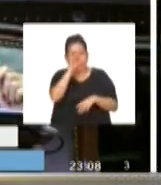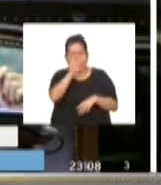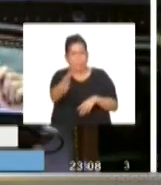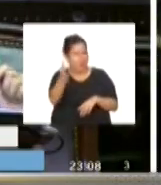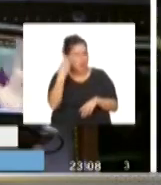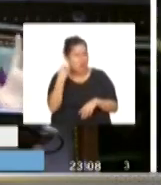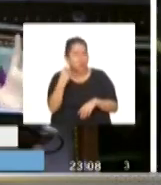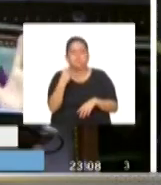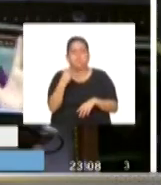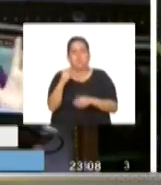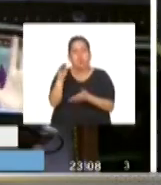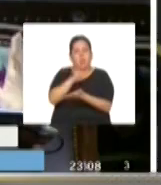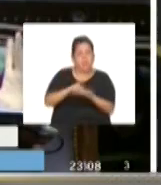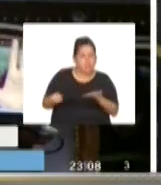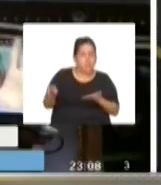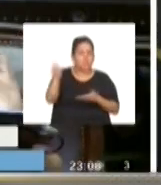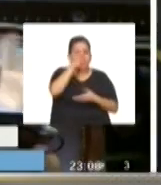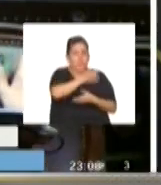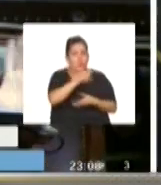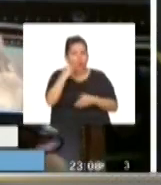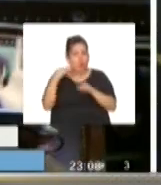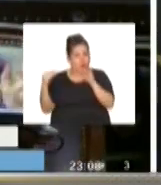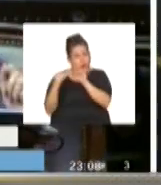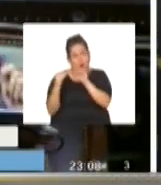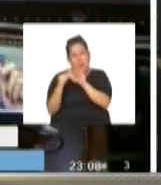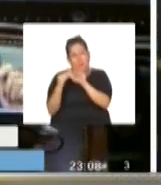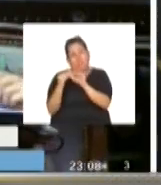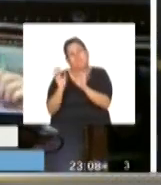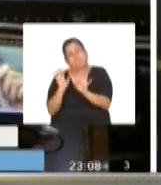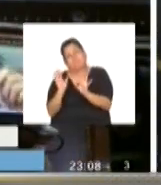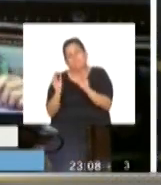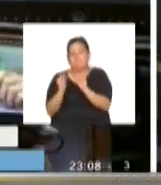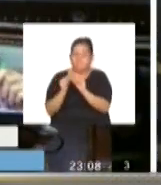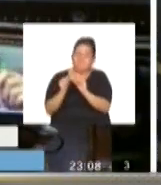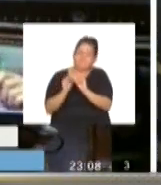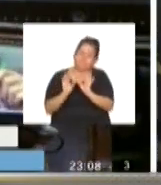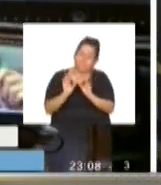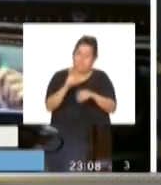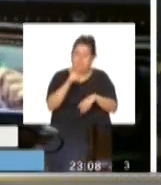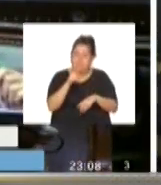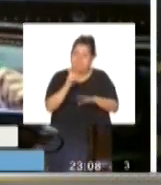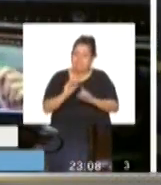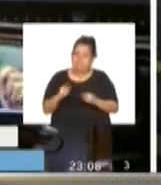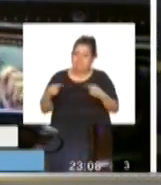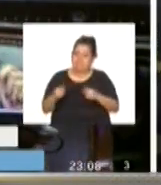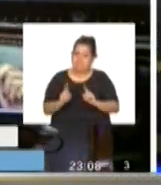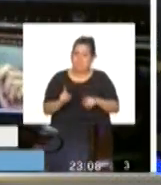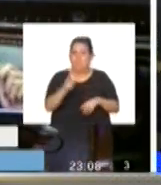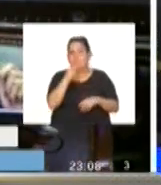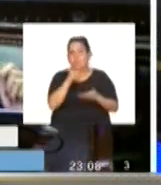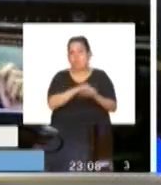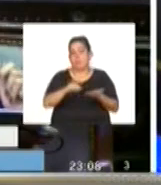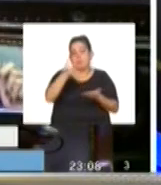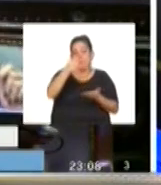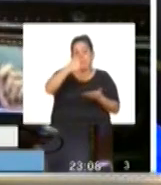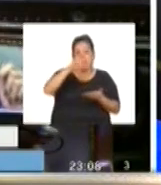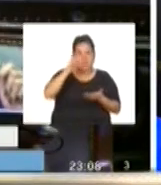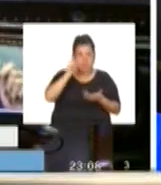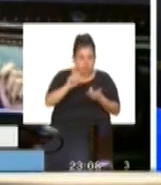Y el gobierno hizo una autocrítica indirecta, es decir, al